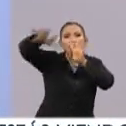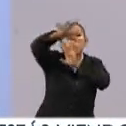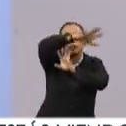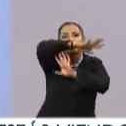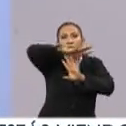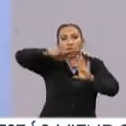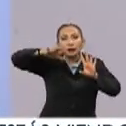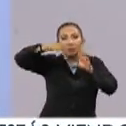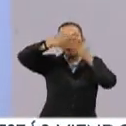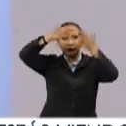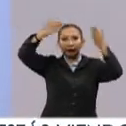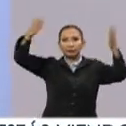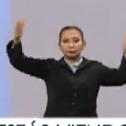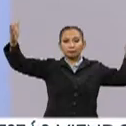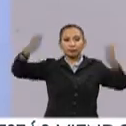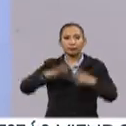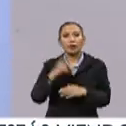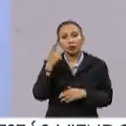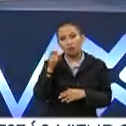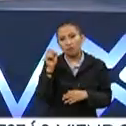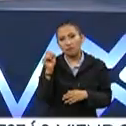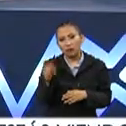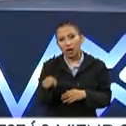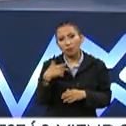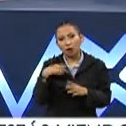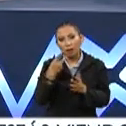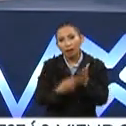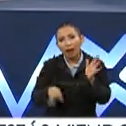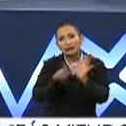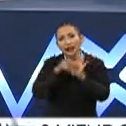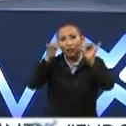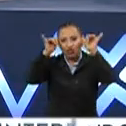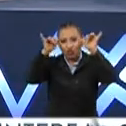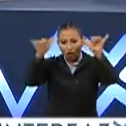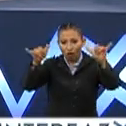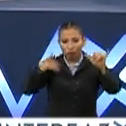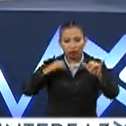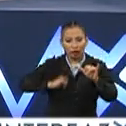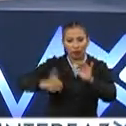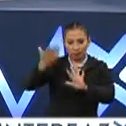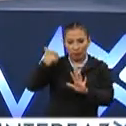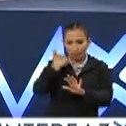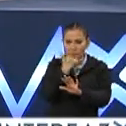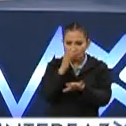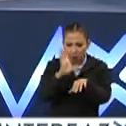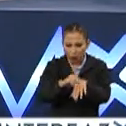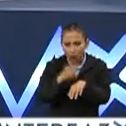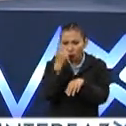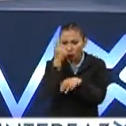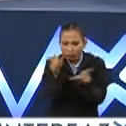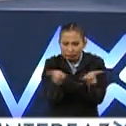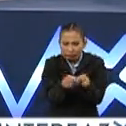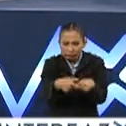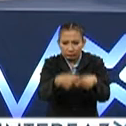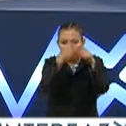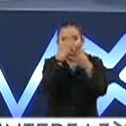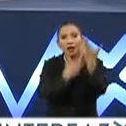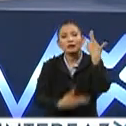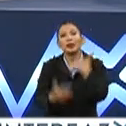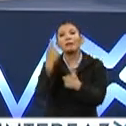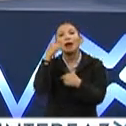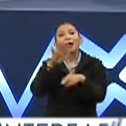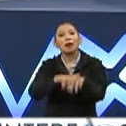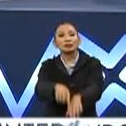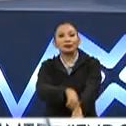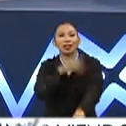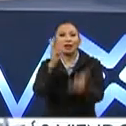tomas un poco más amplias. Entre ellos, exactamente, una plaza de toros que bueno, era la época. Permítenos hacer, Sara, una breve pausa y regresamos para